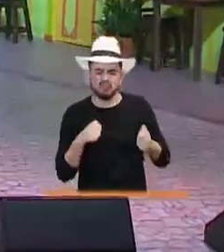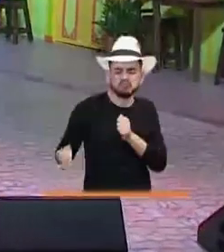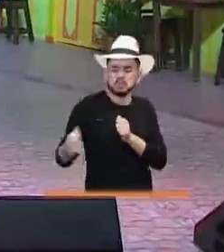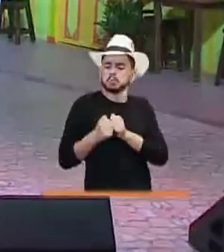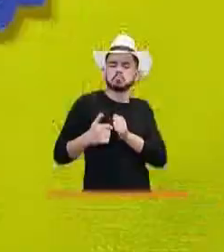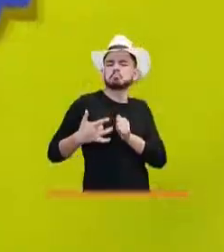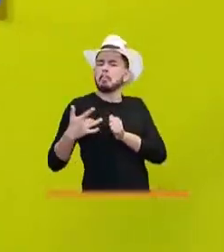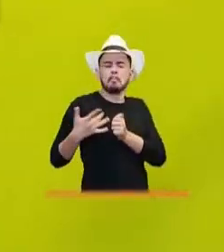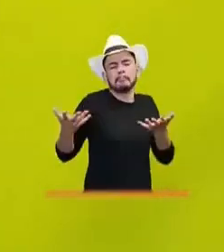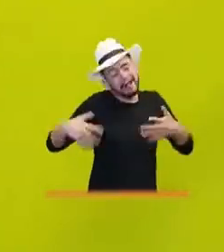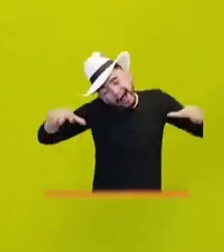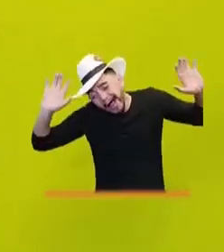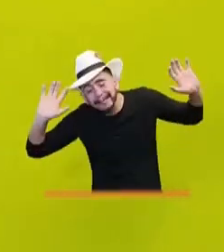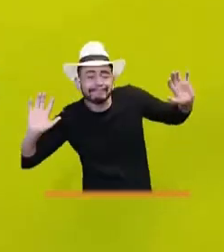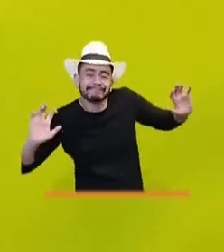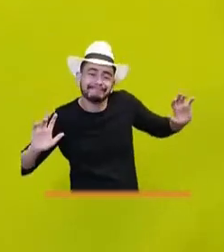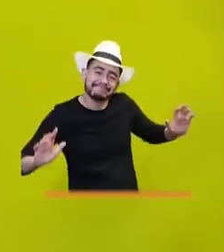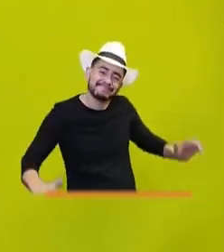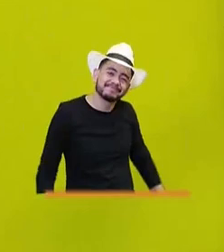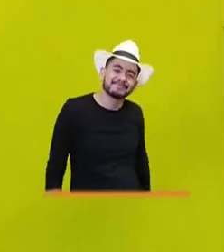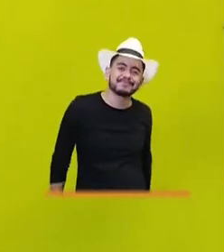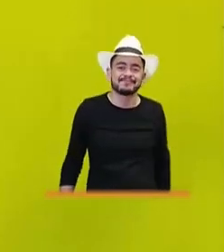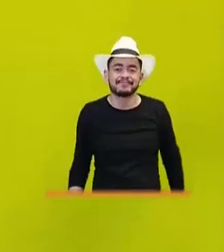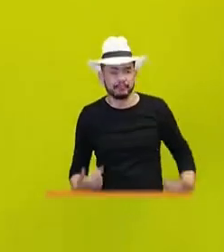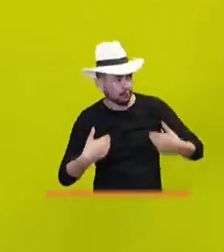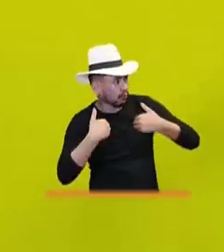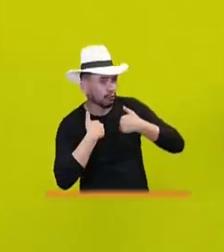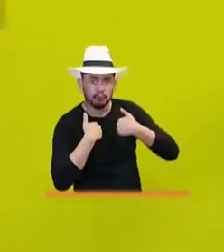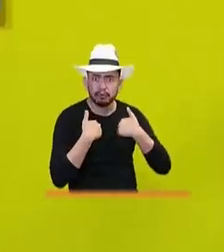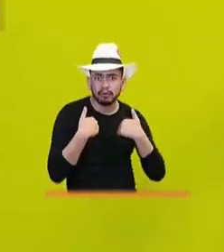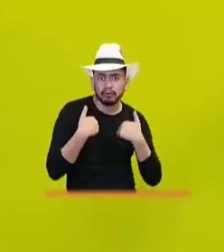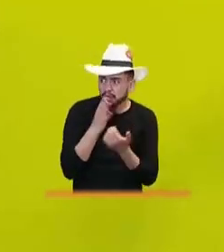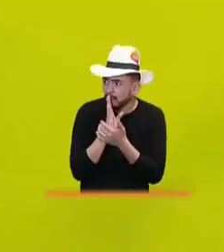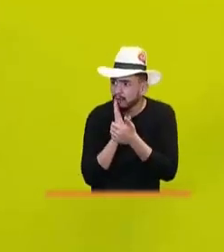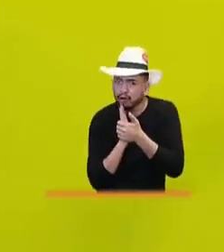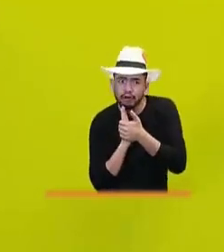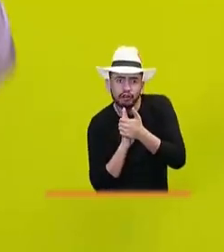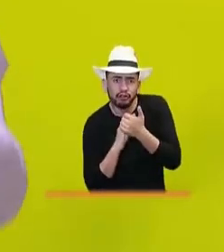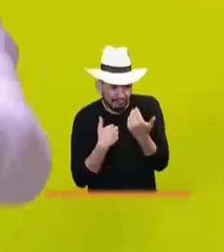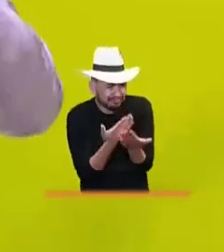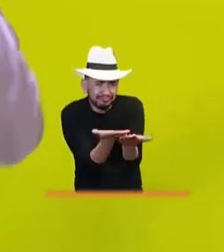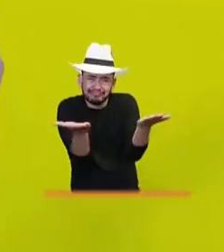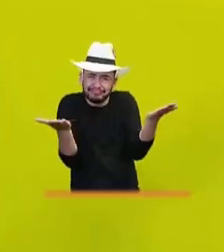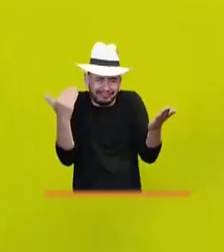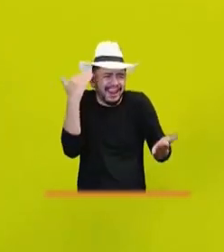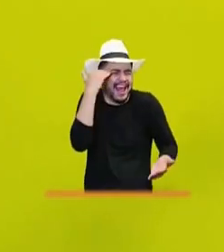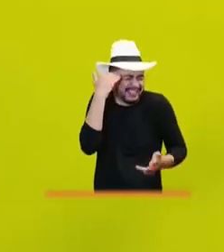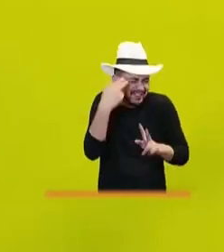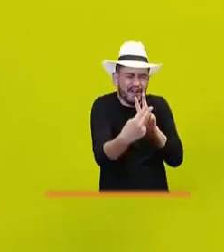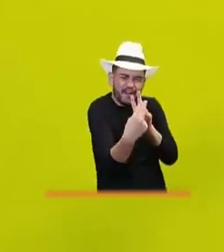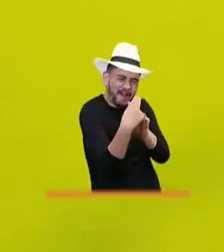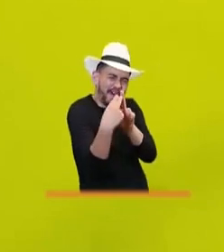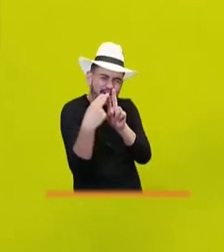sentimientos. Yo soy un hombre humilde, de la hasta la